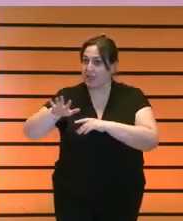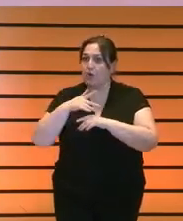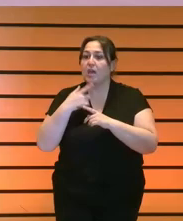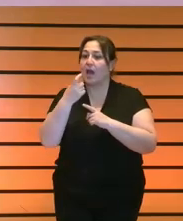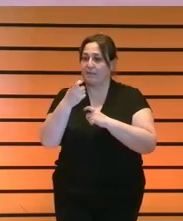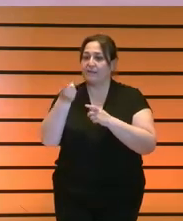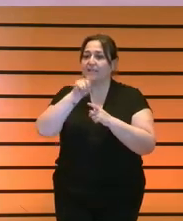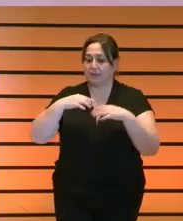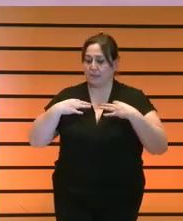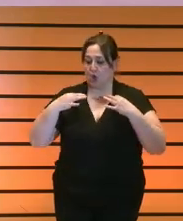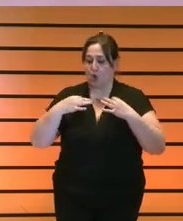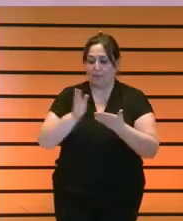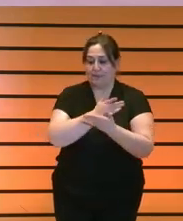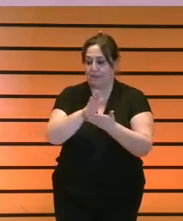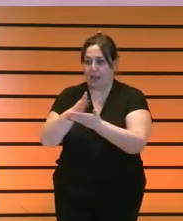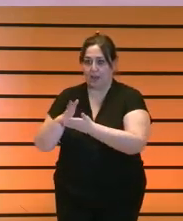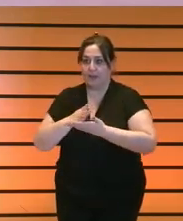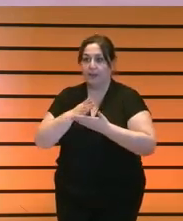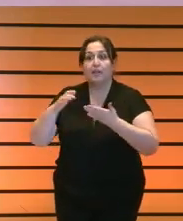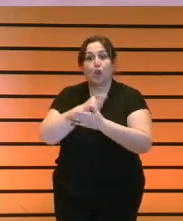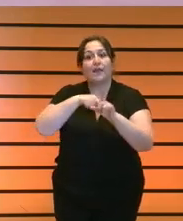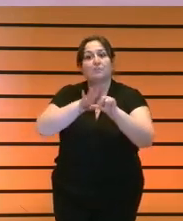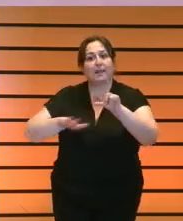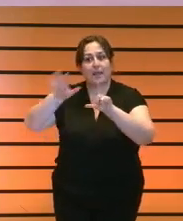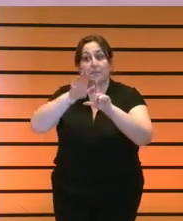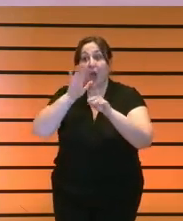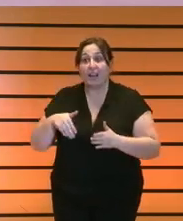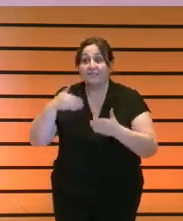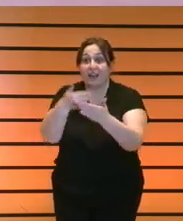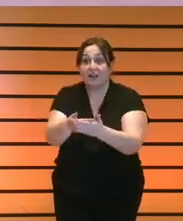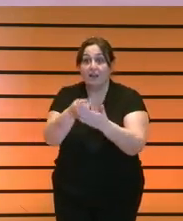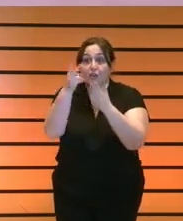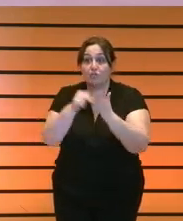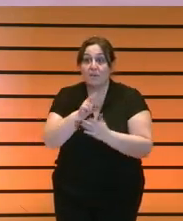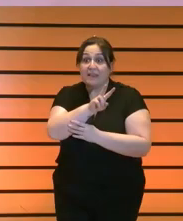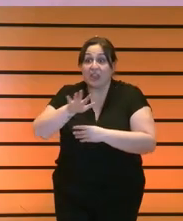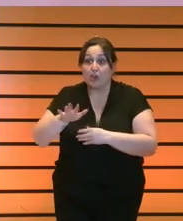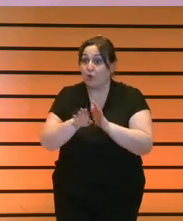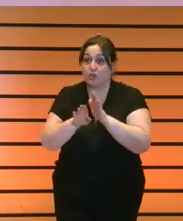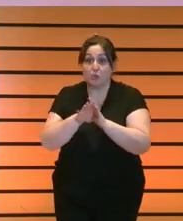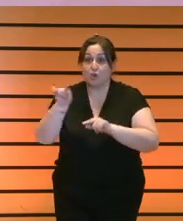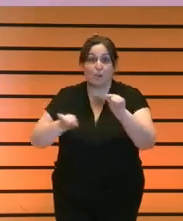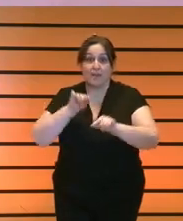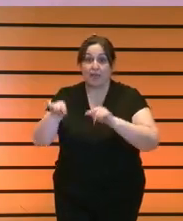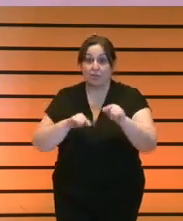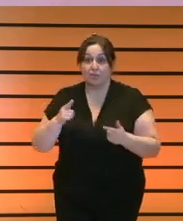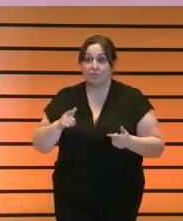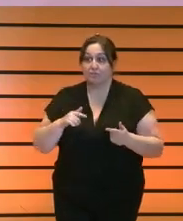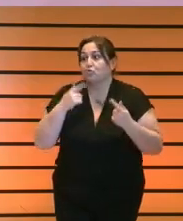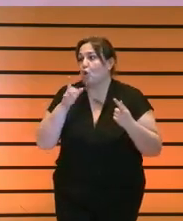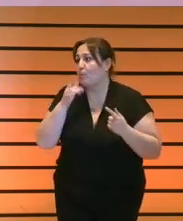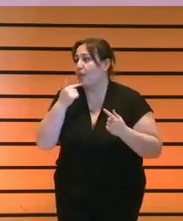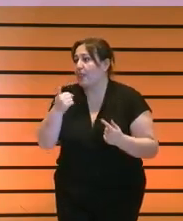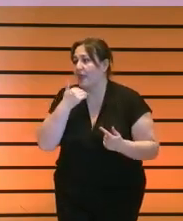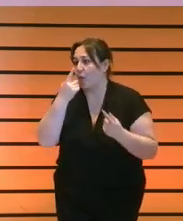todo, en toda España, pero hasta entonces pues, seguimos contaminando, ¿no? Por daros